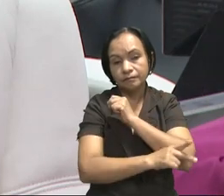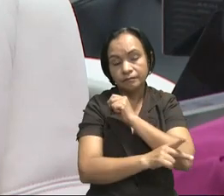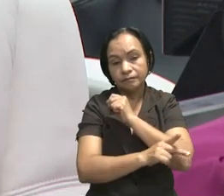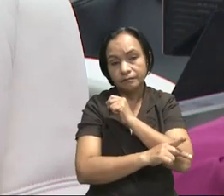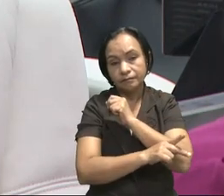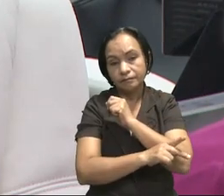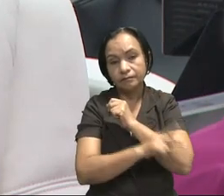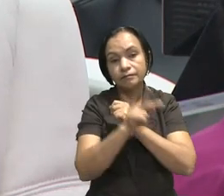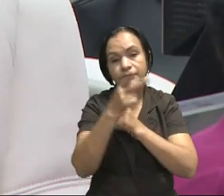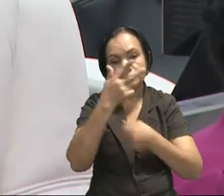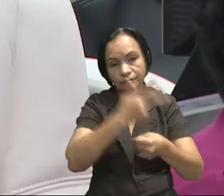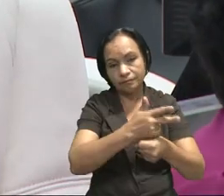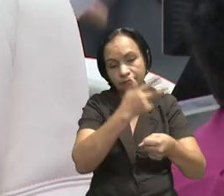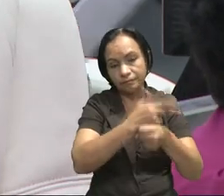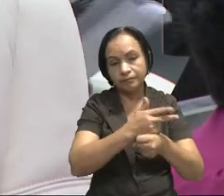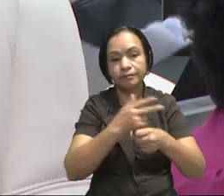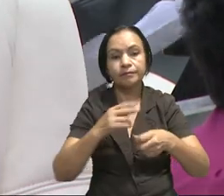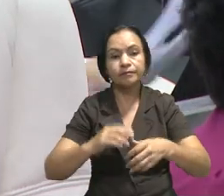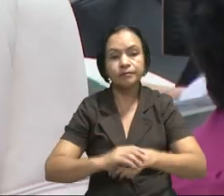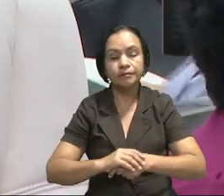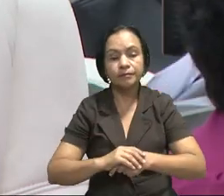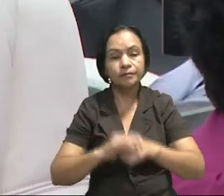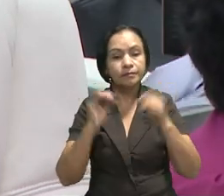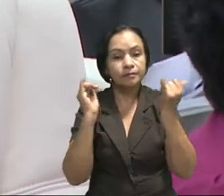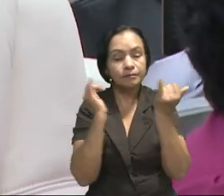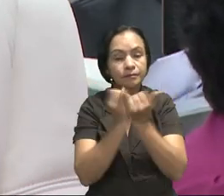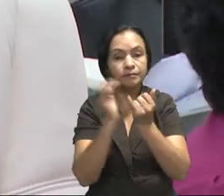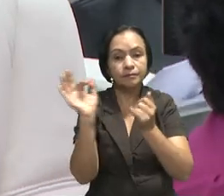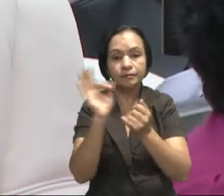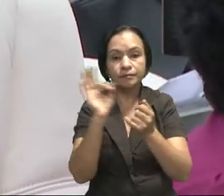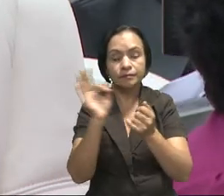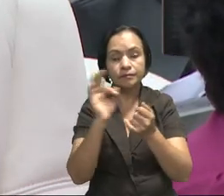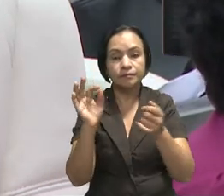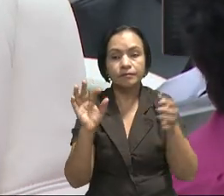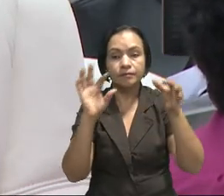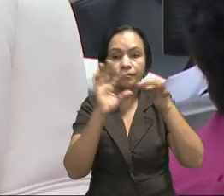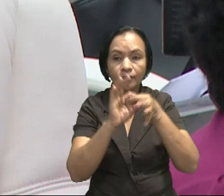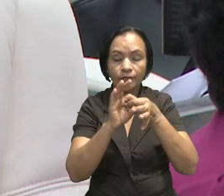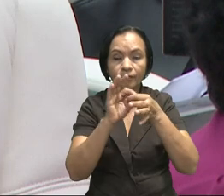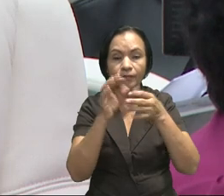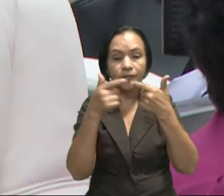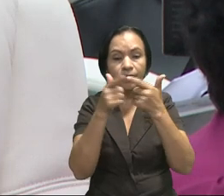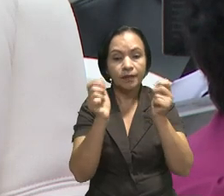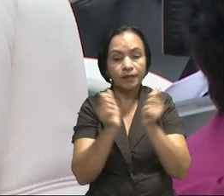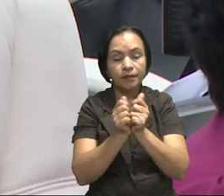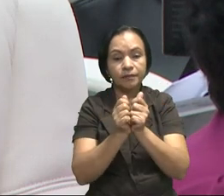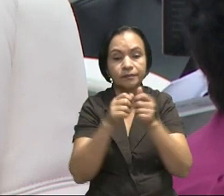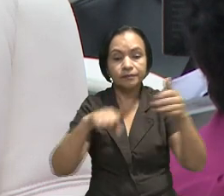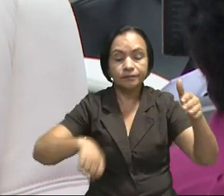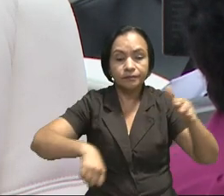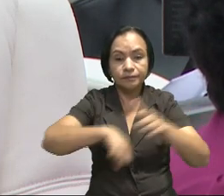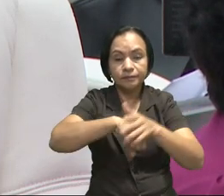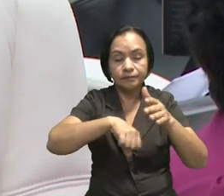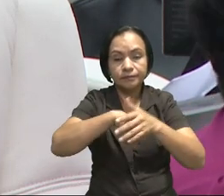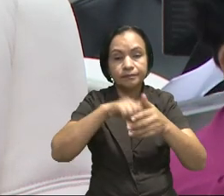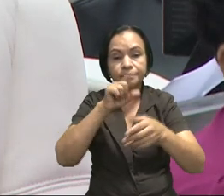República de Guatemala. De igual manera, formó parte de la Selección Nacional de Fútbol desde el